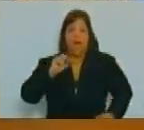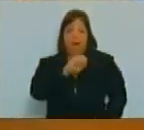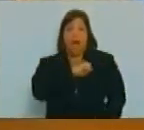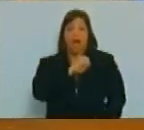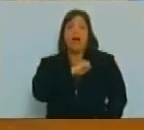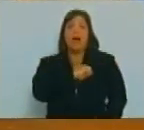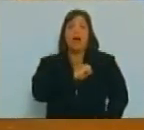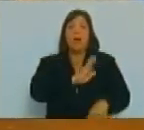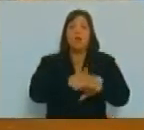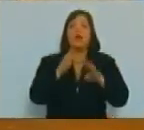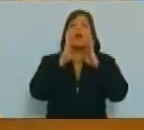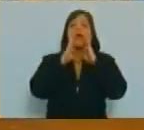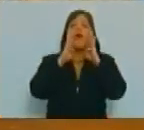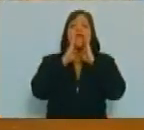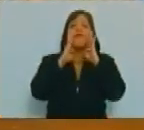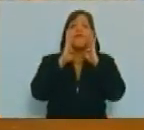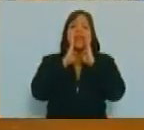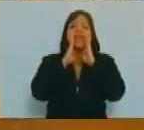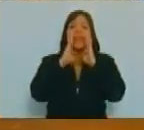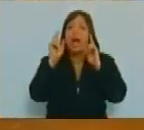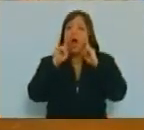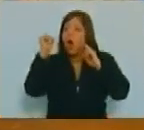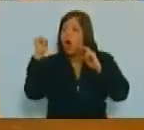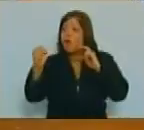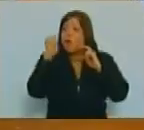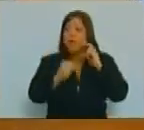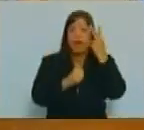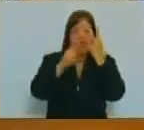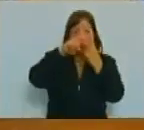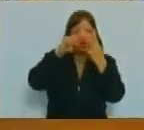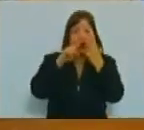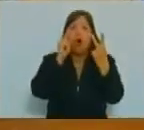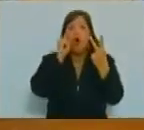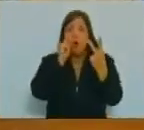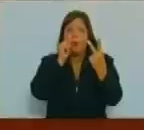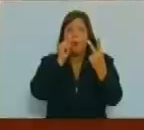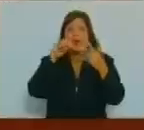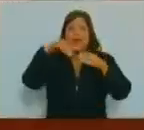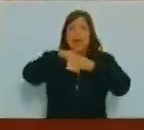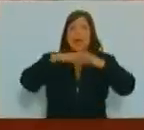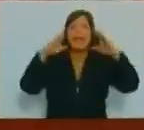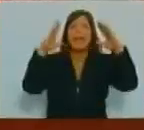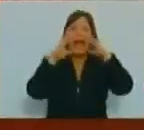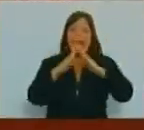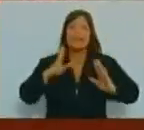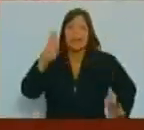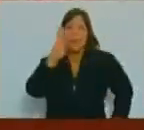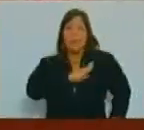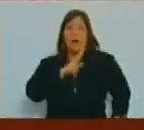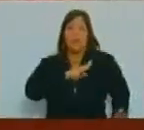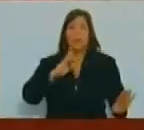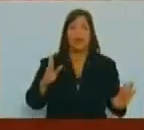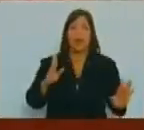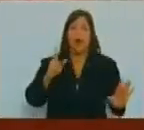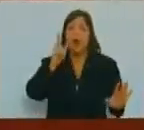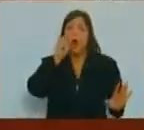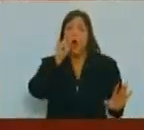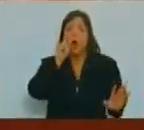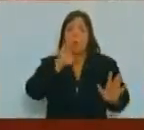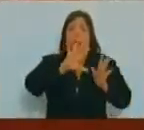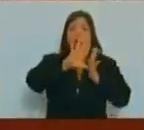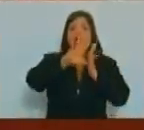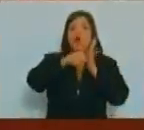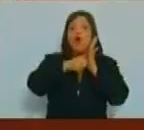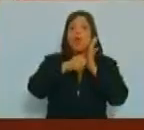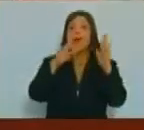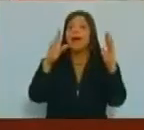porque ella dijo que ya tuvo esos dos asesinos a carlos trejo y la presenta en su casa y los tipos la robaron y su